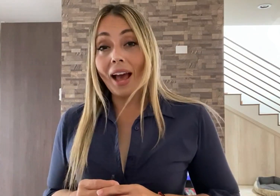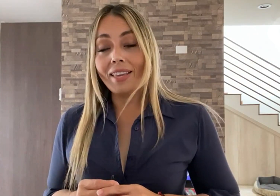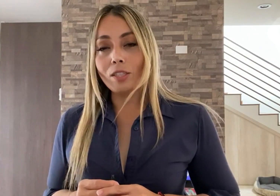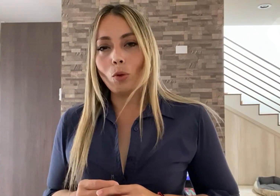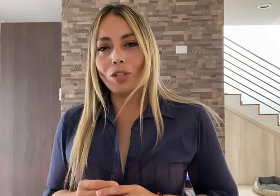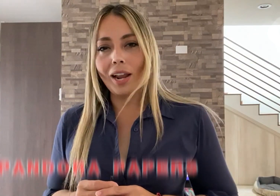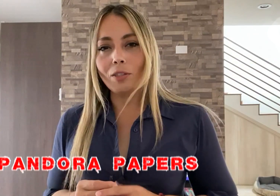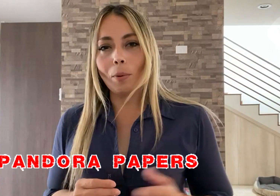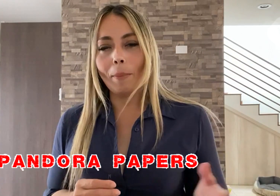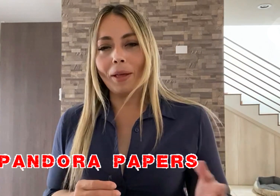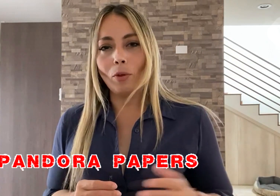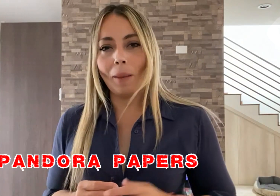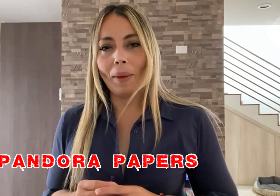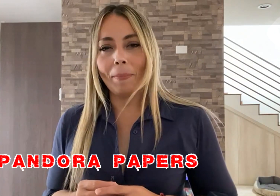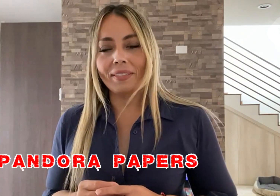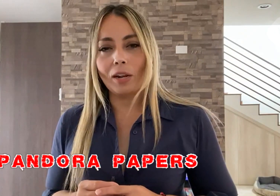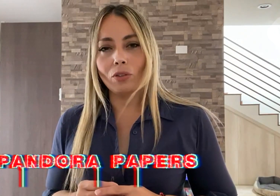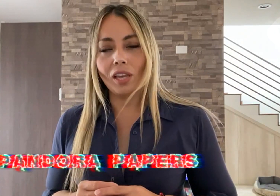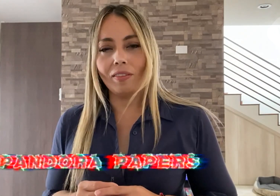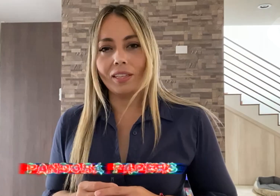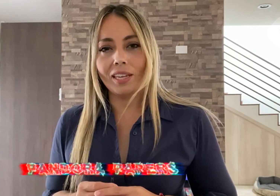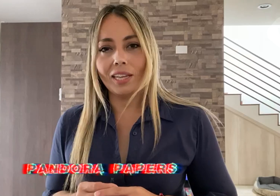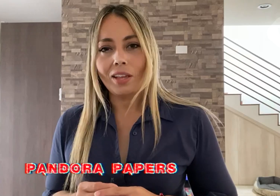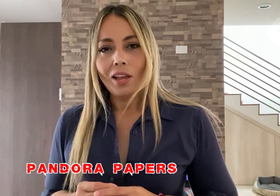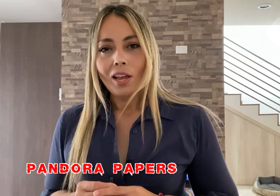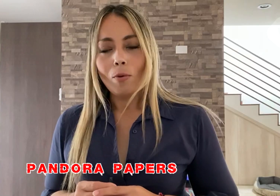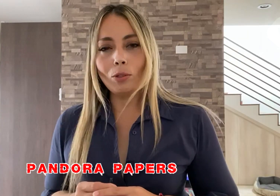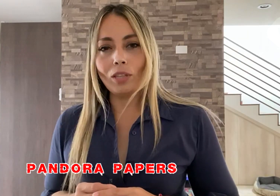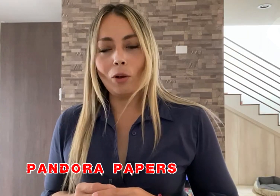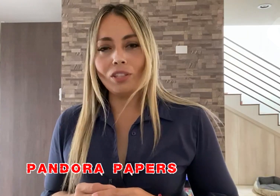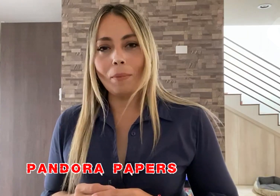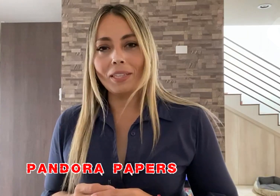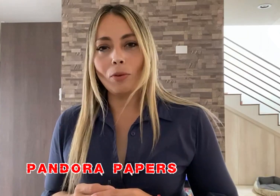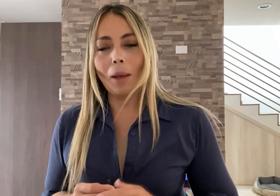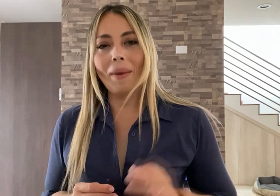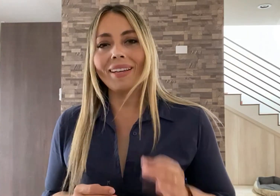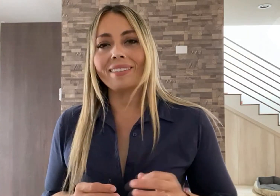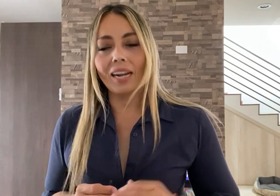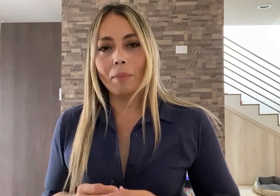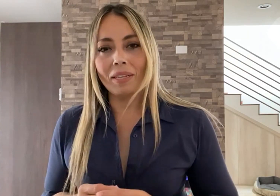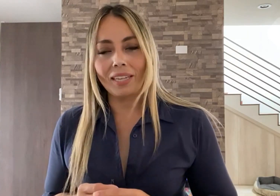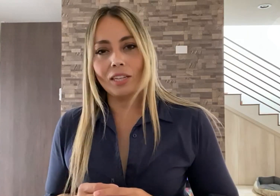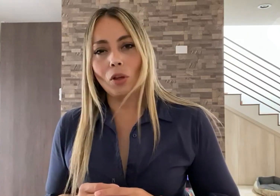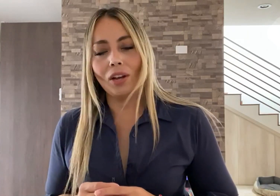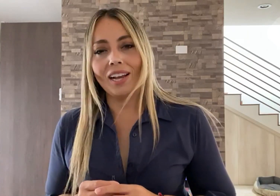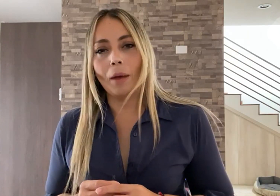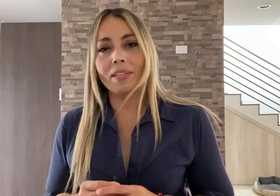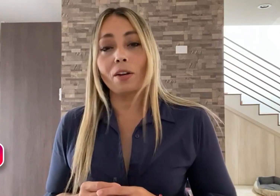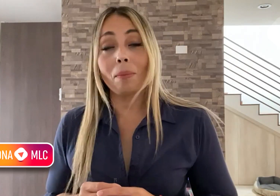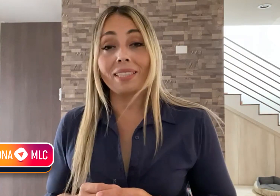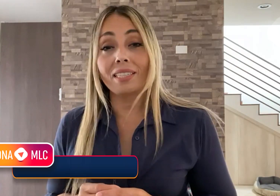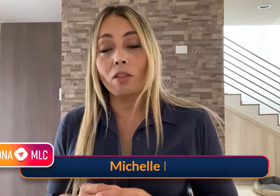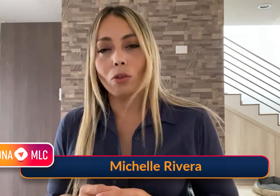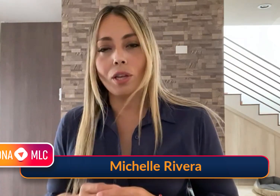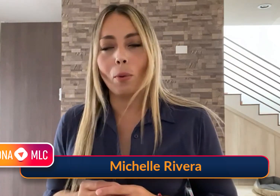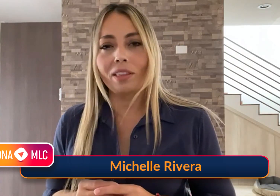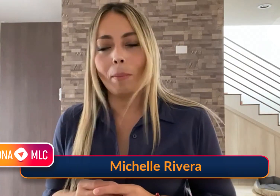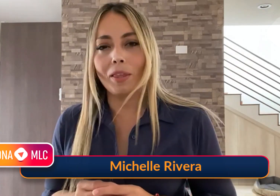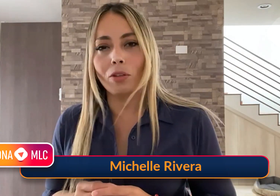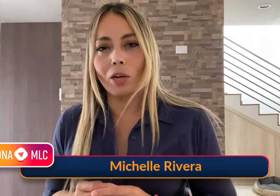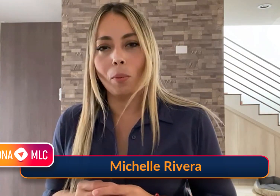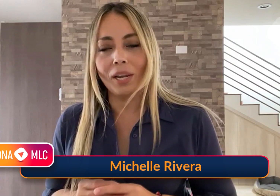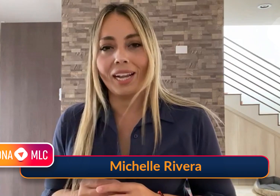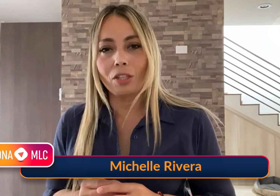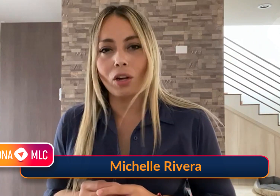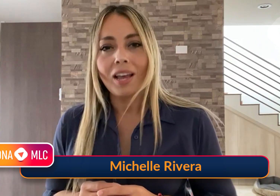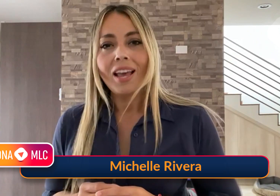Usted verá y escuchará sobre Pandora Papers en los siguientes días. No es otra cosa más que una magistral investigación que encabezaron más de 150